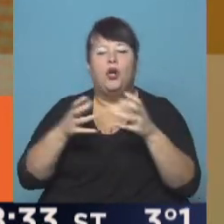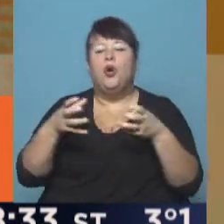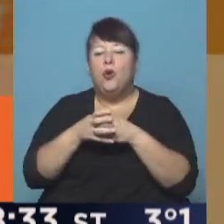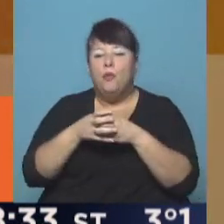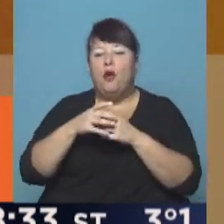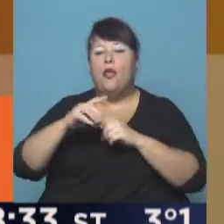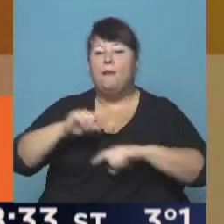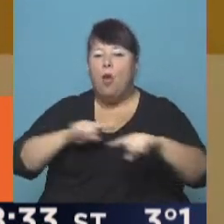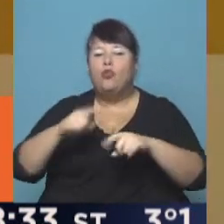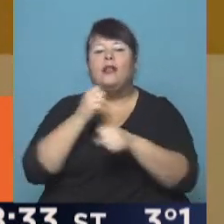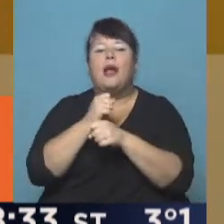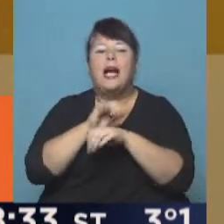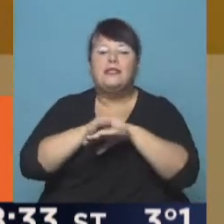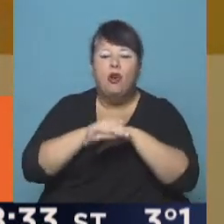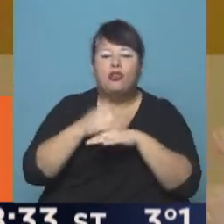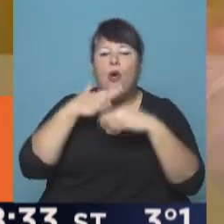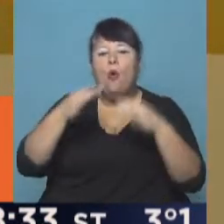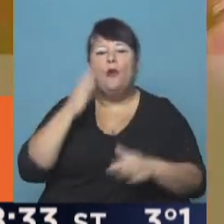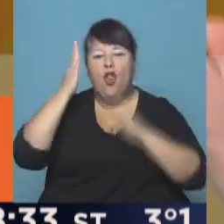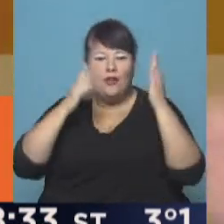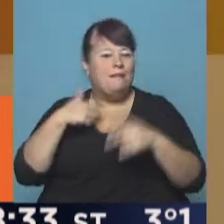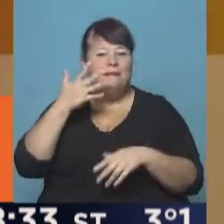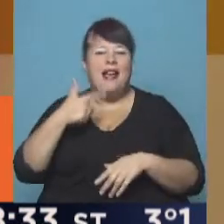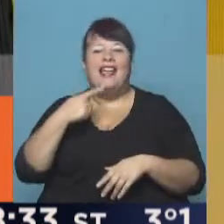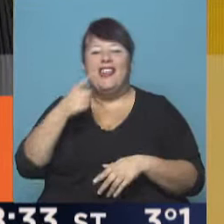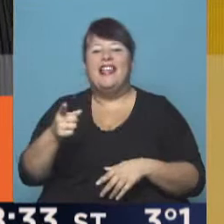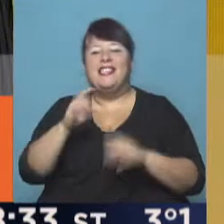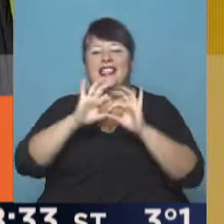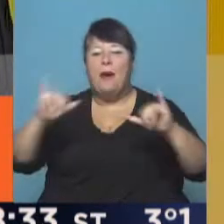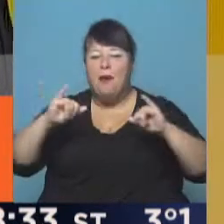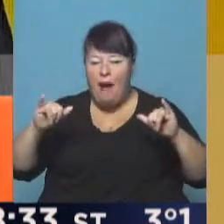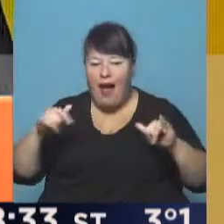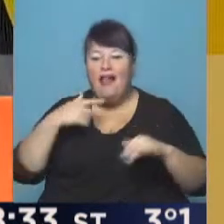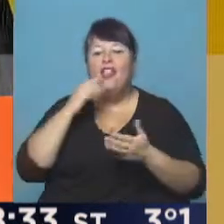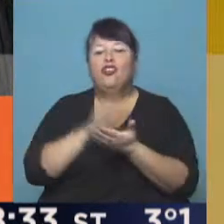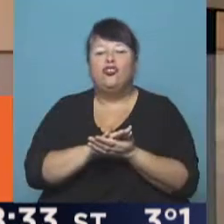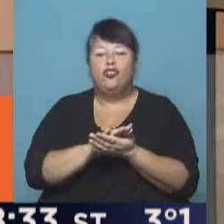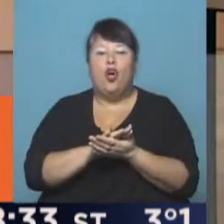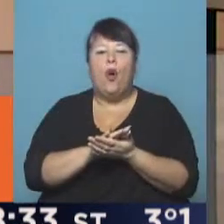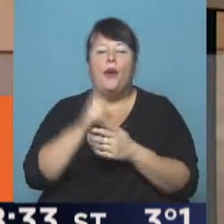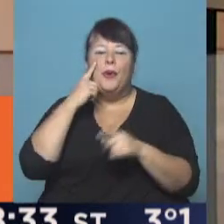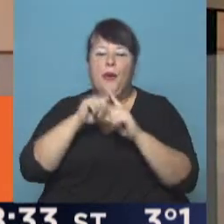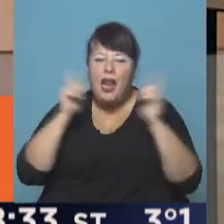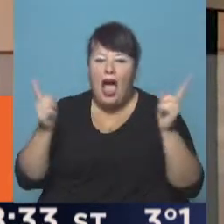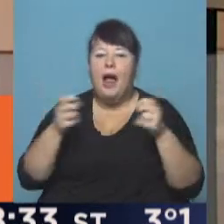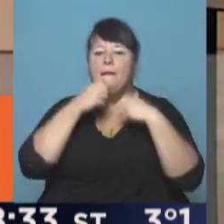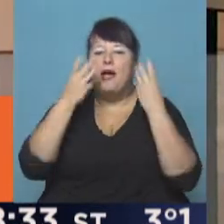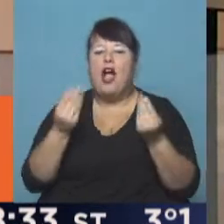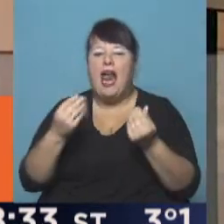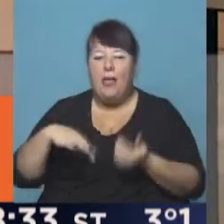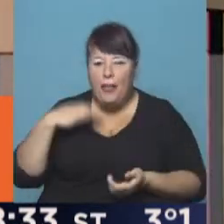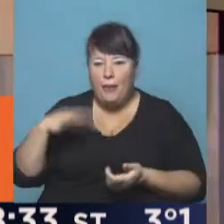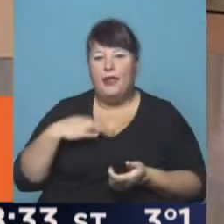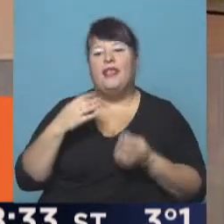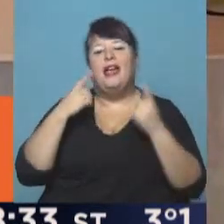es una productora que se encarga hacer realidad los sueños me encanta cuando dicen ese eslogan que tiene que ver con la sustentabilidad con mejorar la calidad de vida